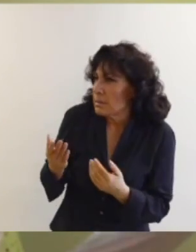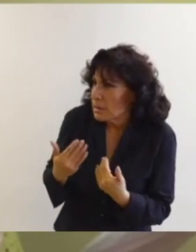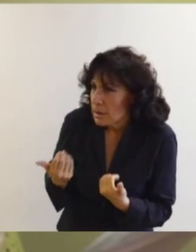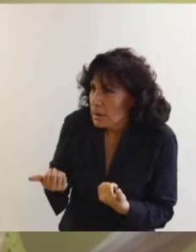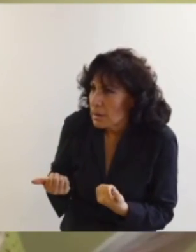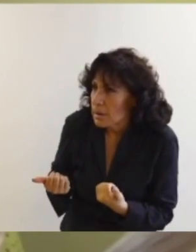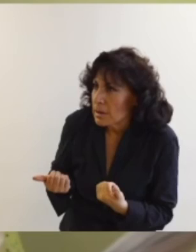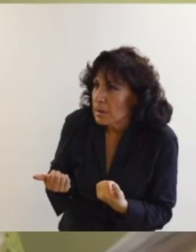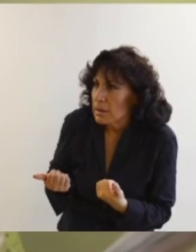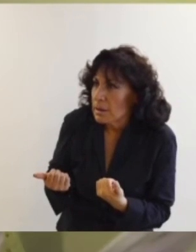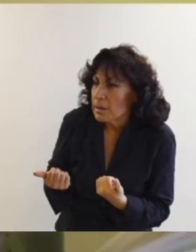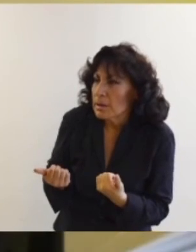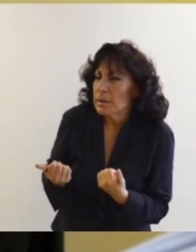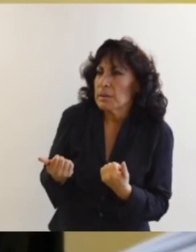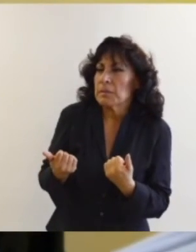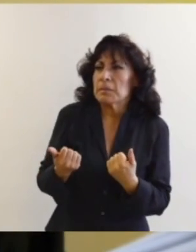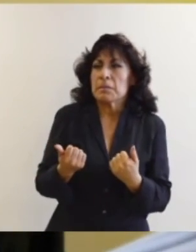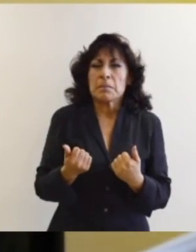¿Decía usted?